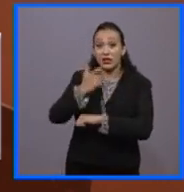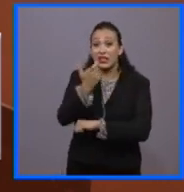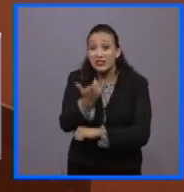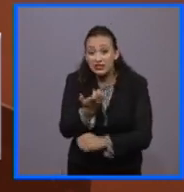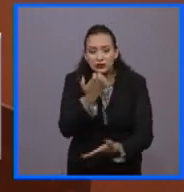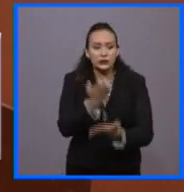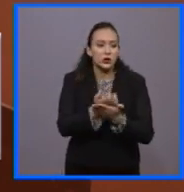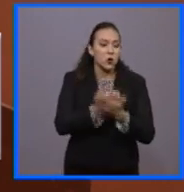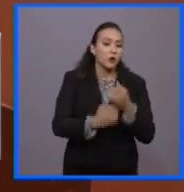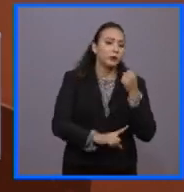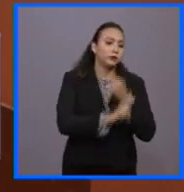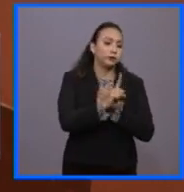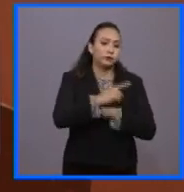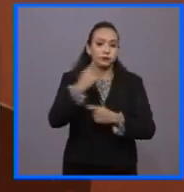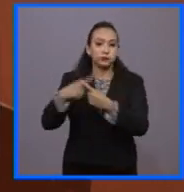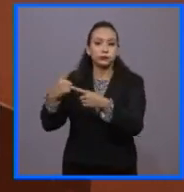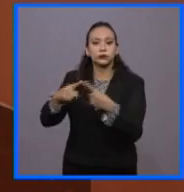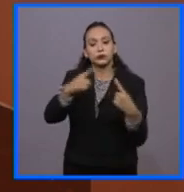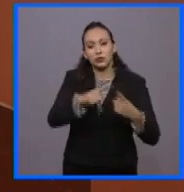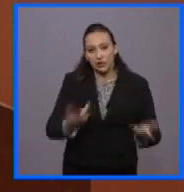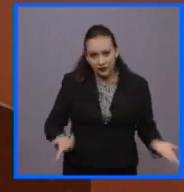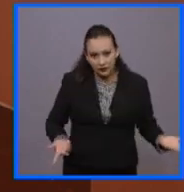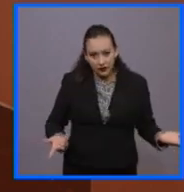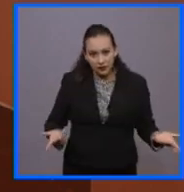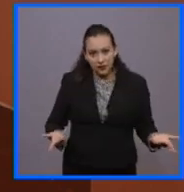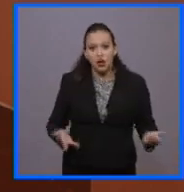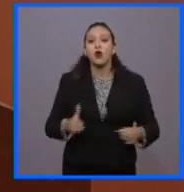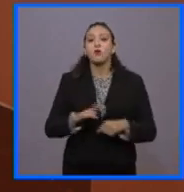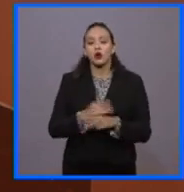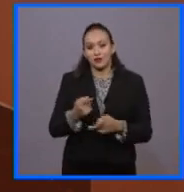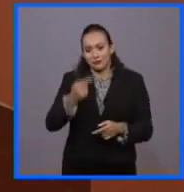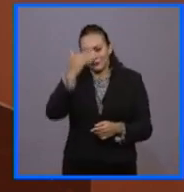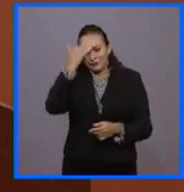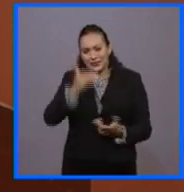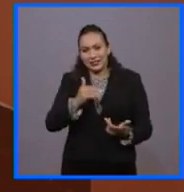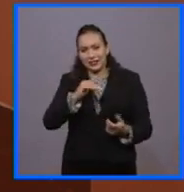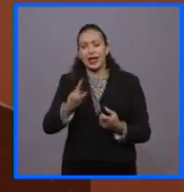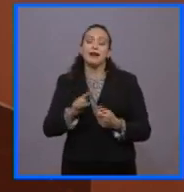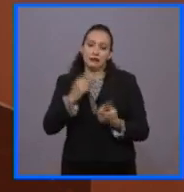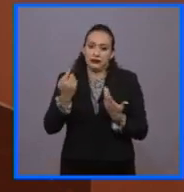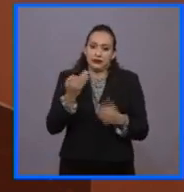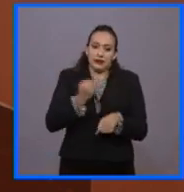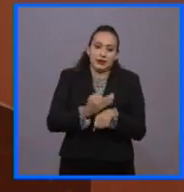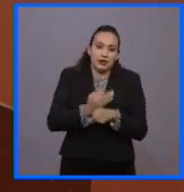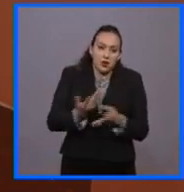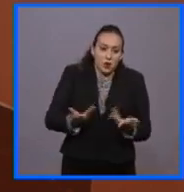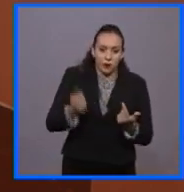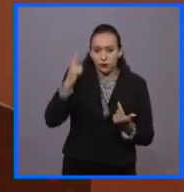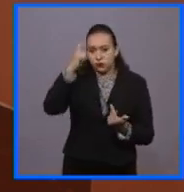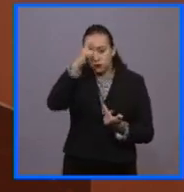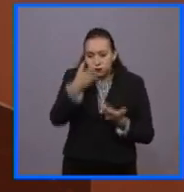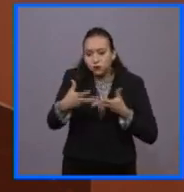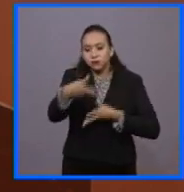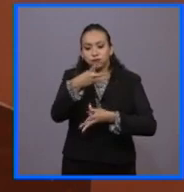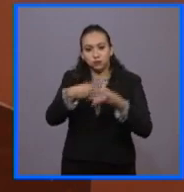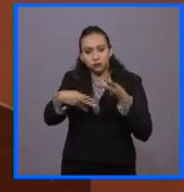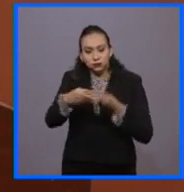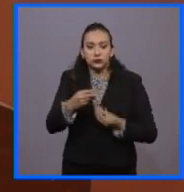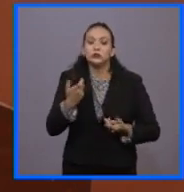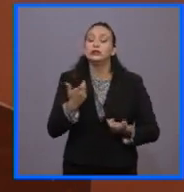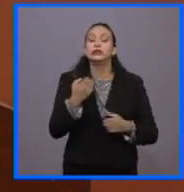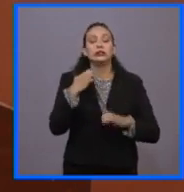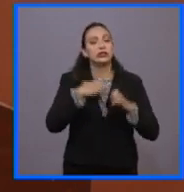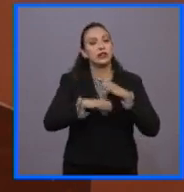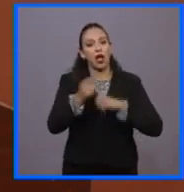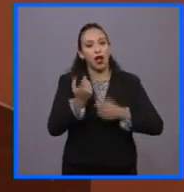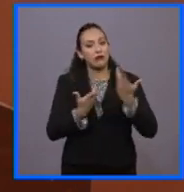compleja presentan en correlación con la actividad jurisdiccional y de investigación que les circundan. Desde